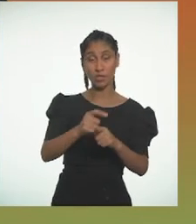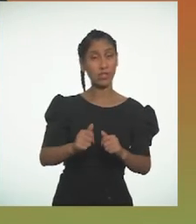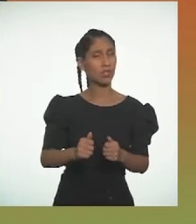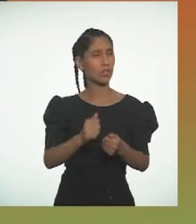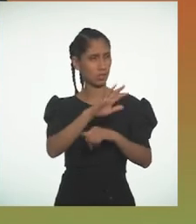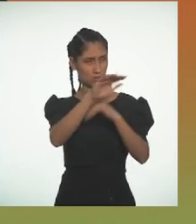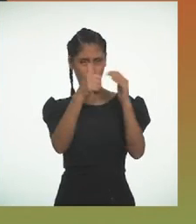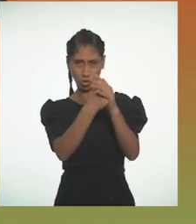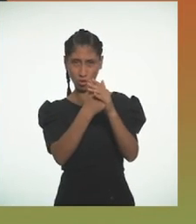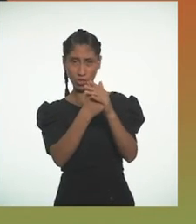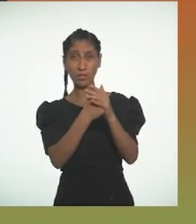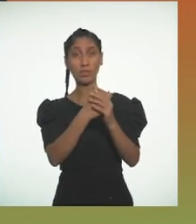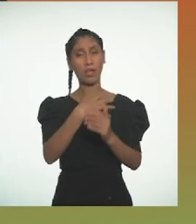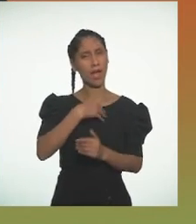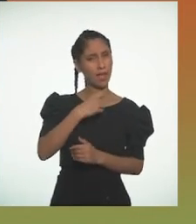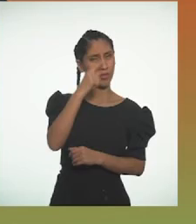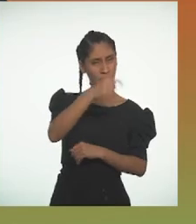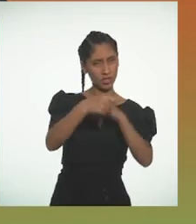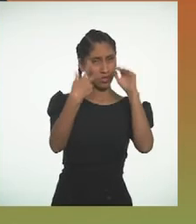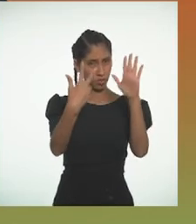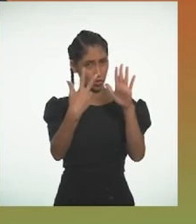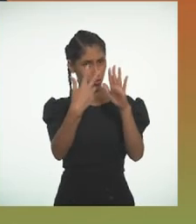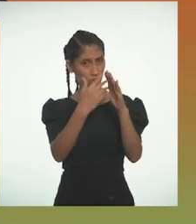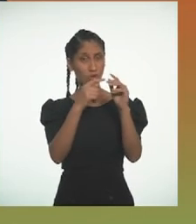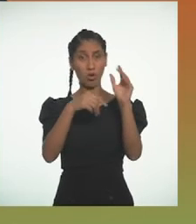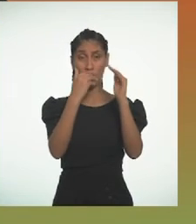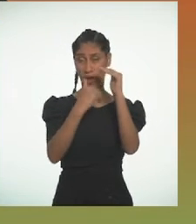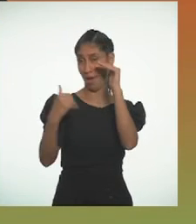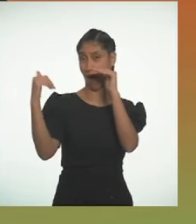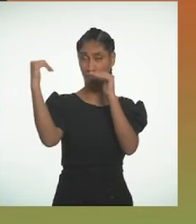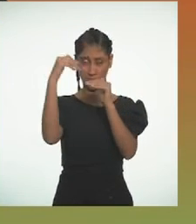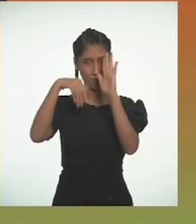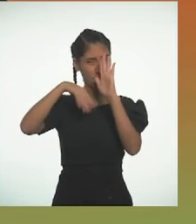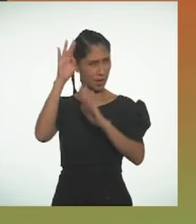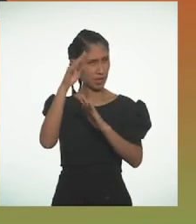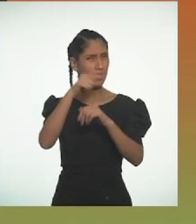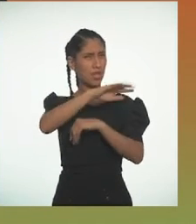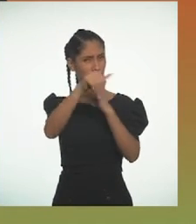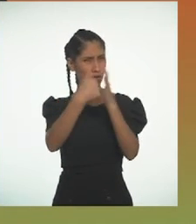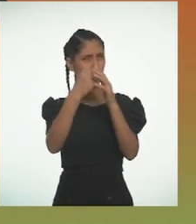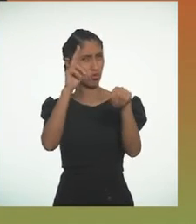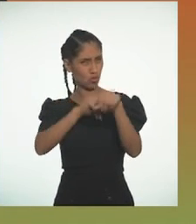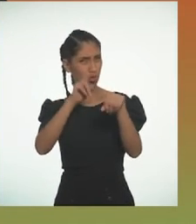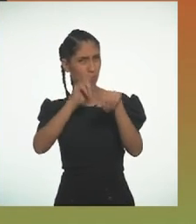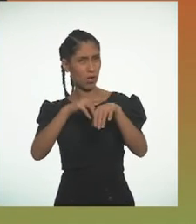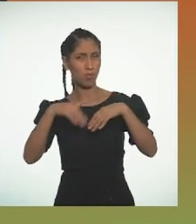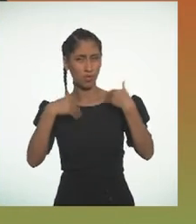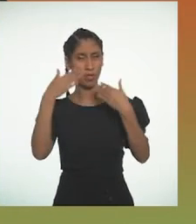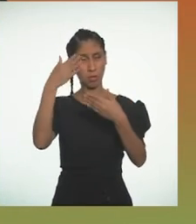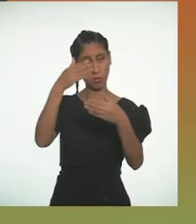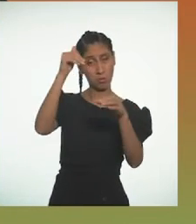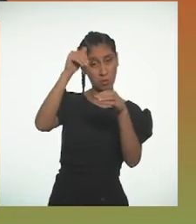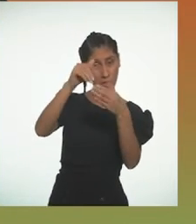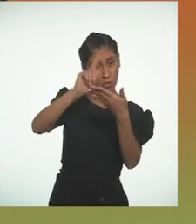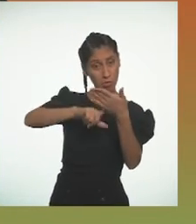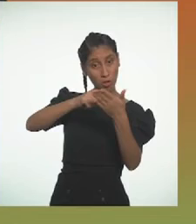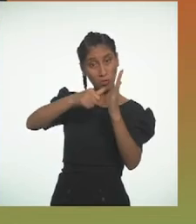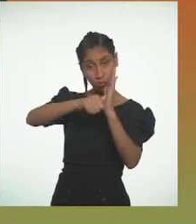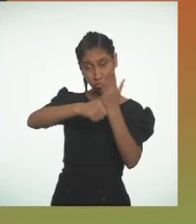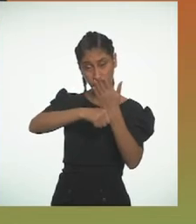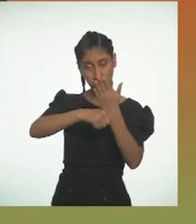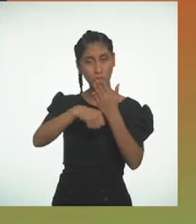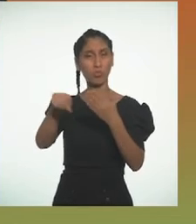mayores de 18 años y que para el ejercicio de la ciudadanía se requiere estar inscrito en el registro electoral.